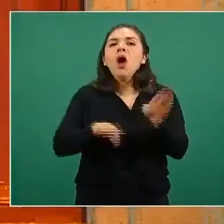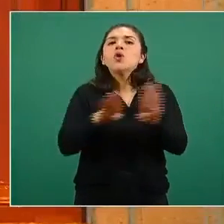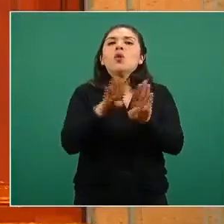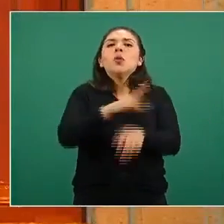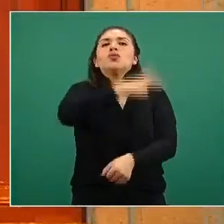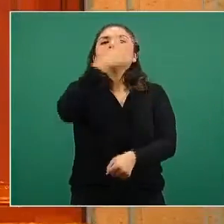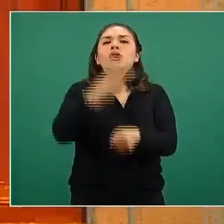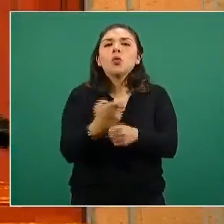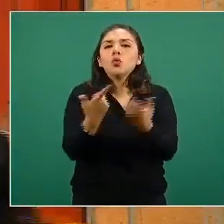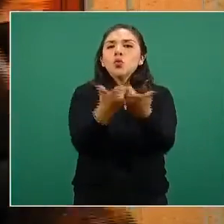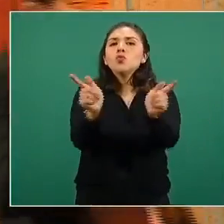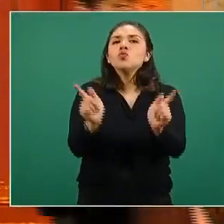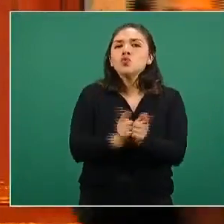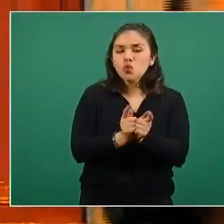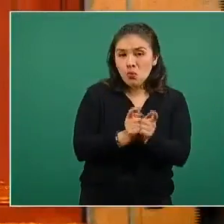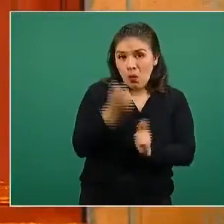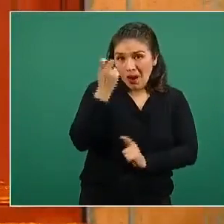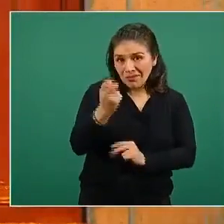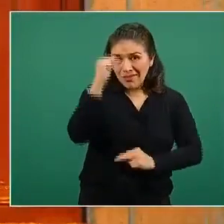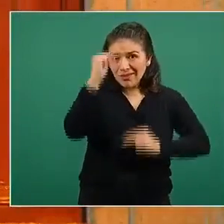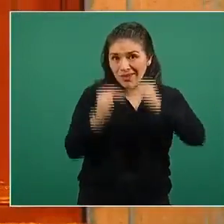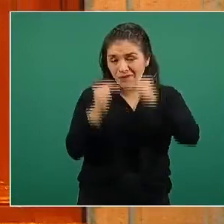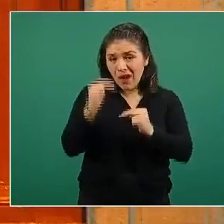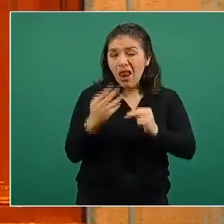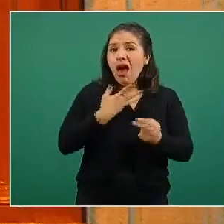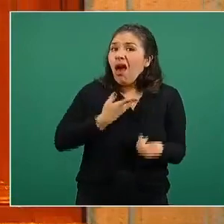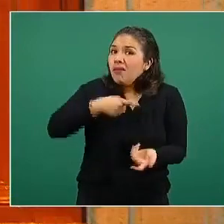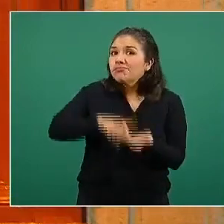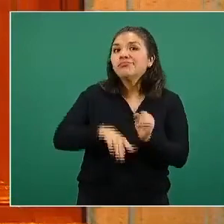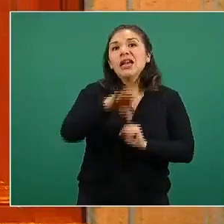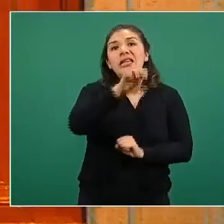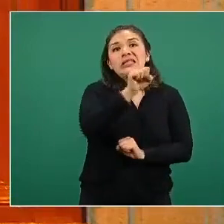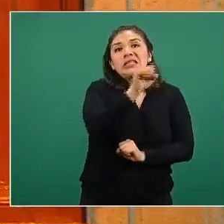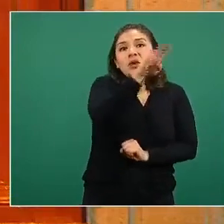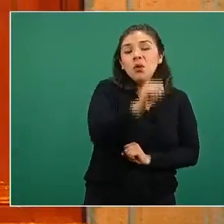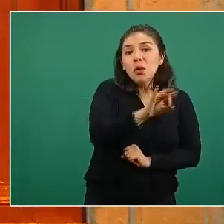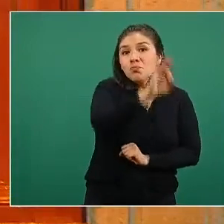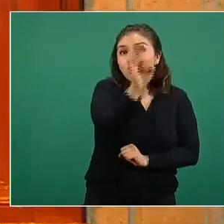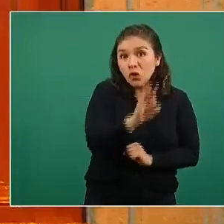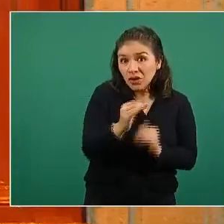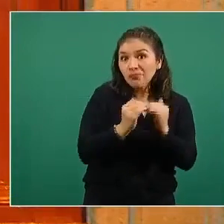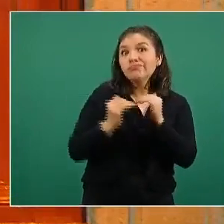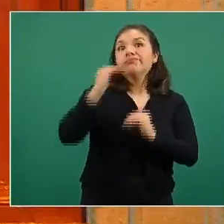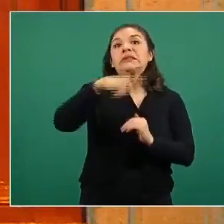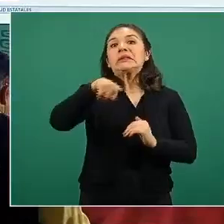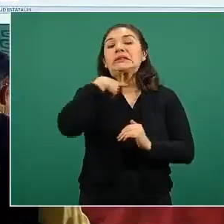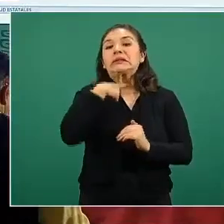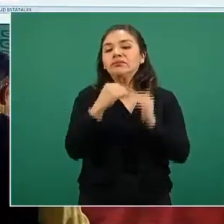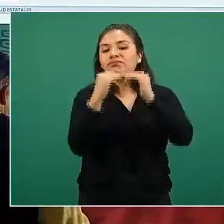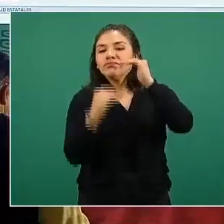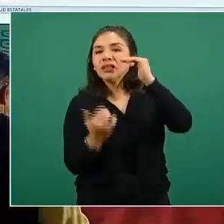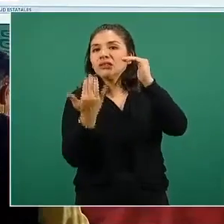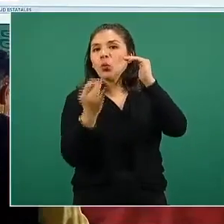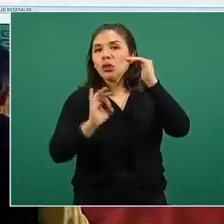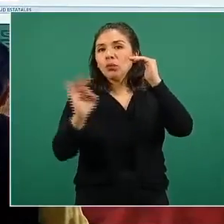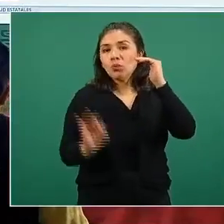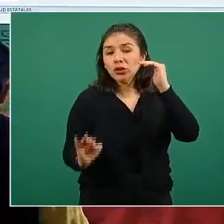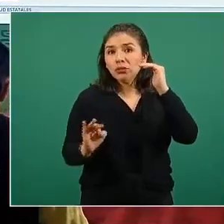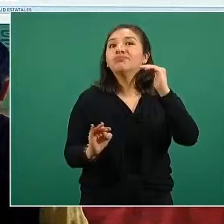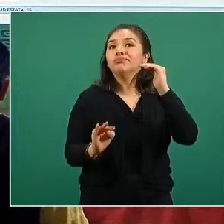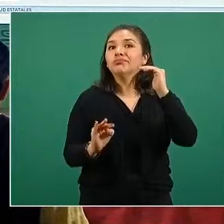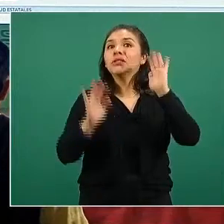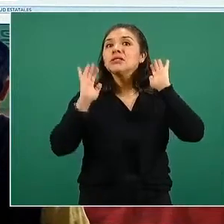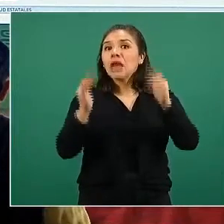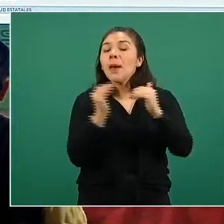siguiente rango, que fluctúa entre los 69 como rango alto y 50%, es decir,